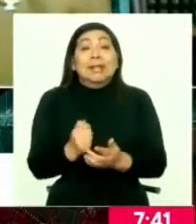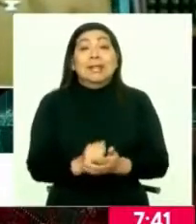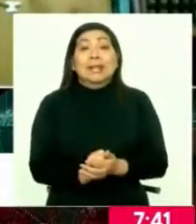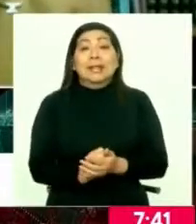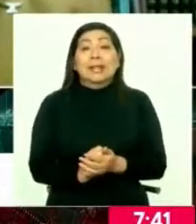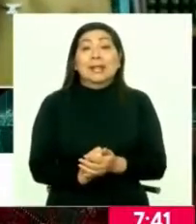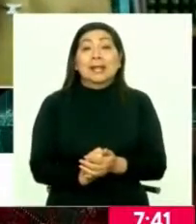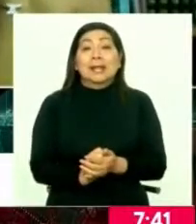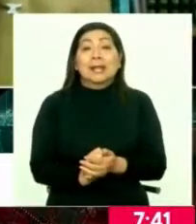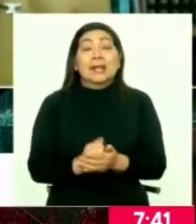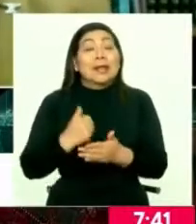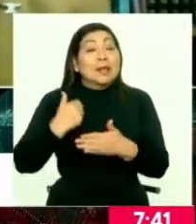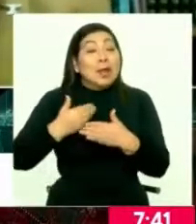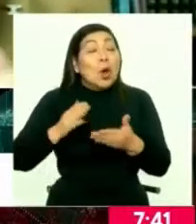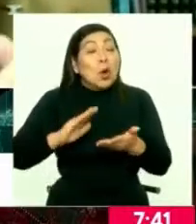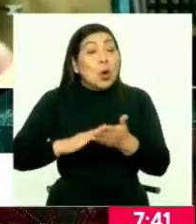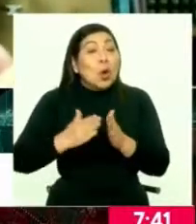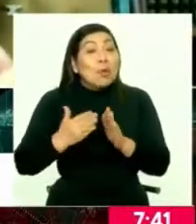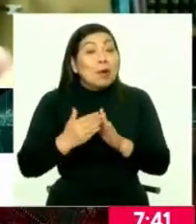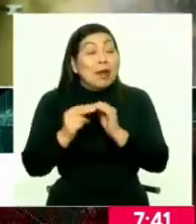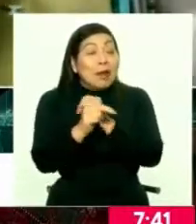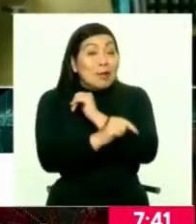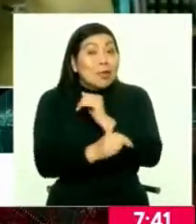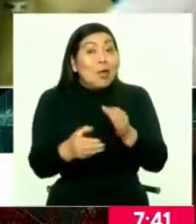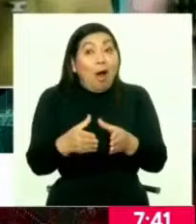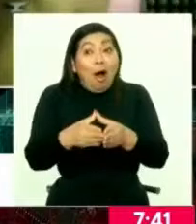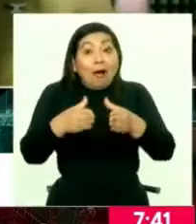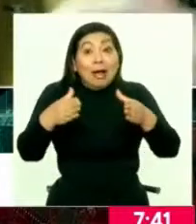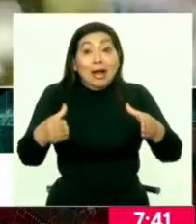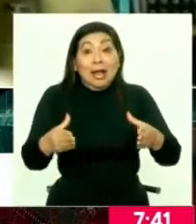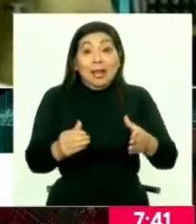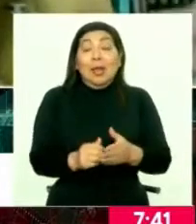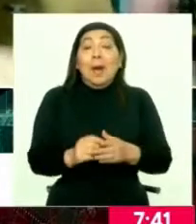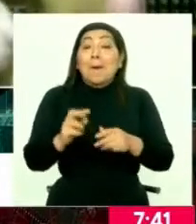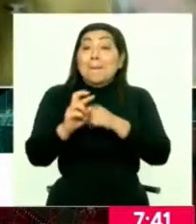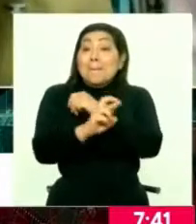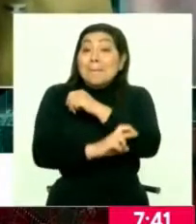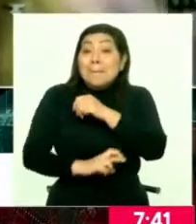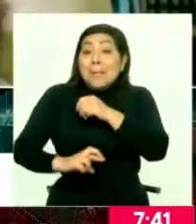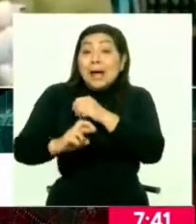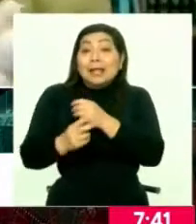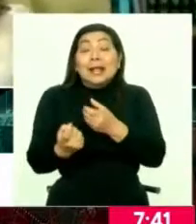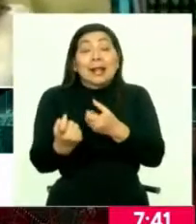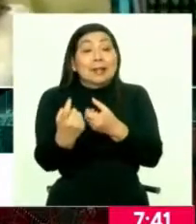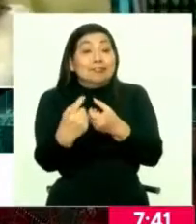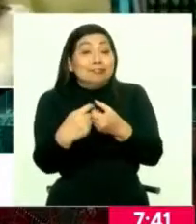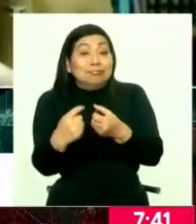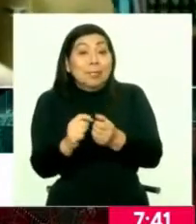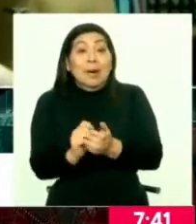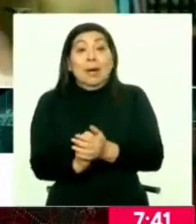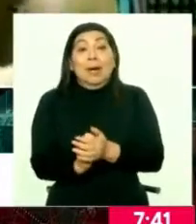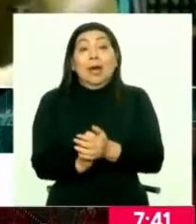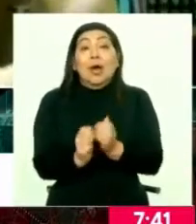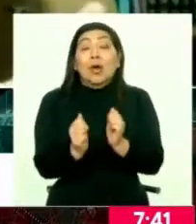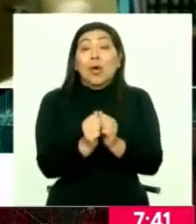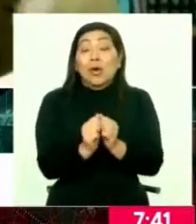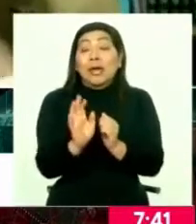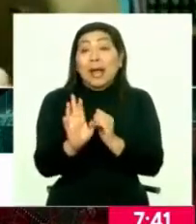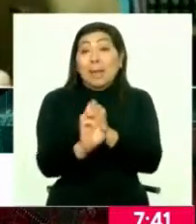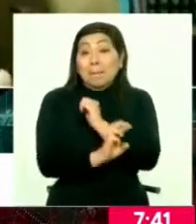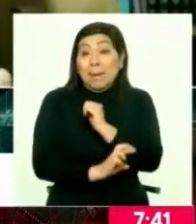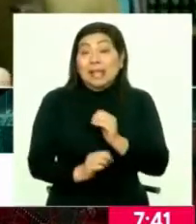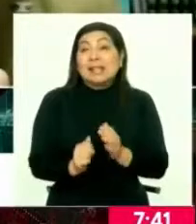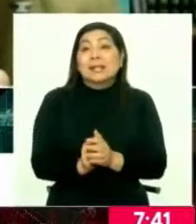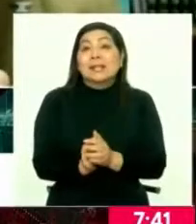momento, y la mancomunidad de naciones, que es bastante grande, que son los países que históricamente han tenido un vínculo con el Reino Unido, que por ejemplo